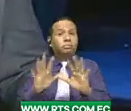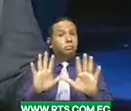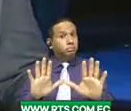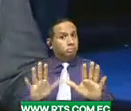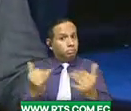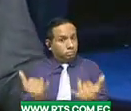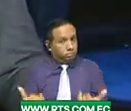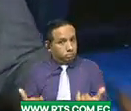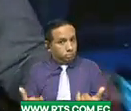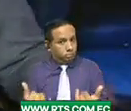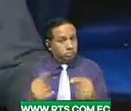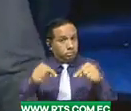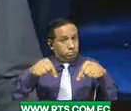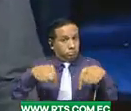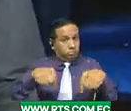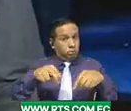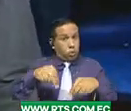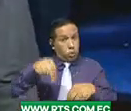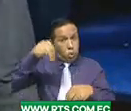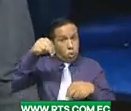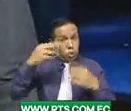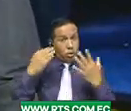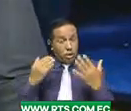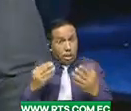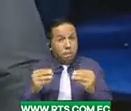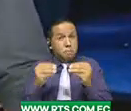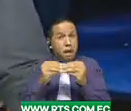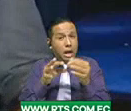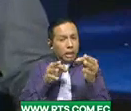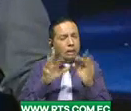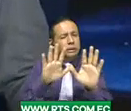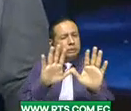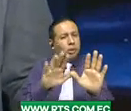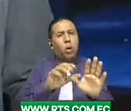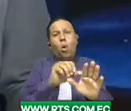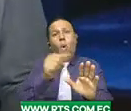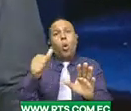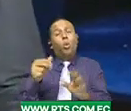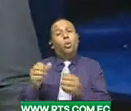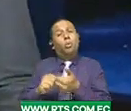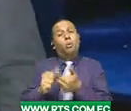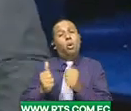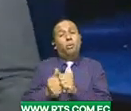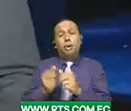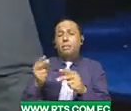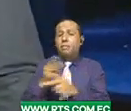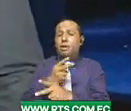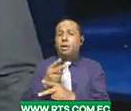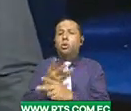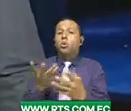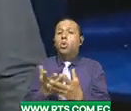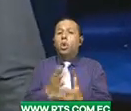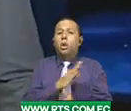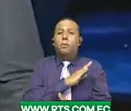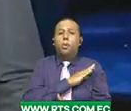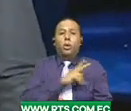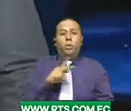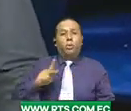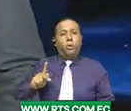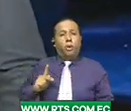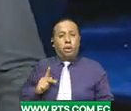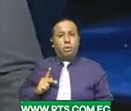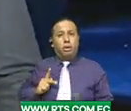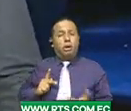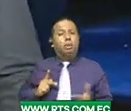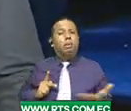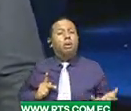del tema que se ha dado acá en el norte de la ciudad de Guayaquil, hay otro hecho violento que se registró en Puerto Bolívar, Machala,